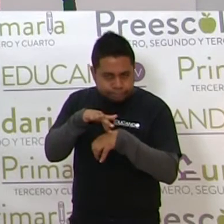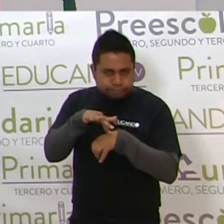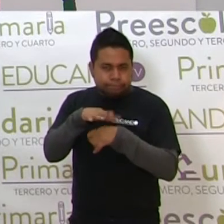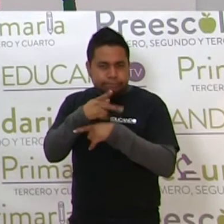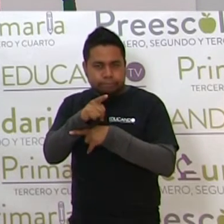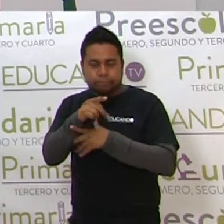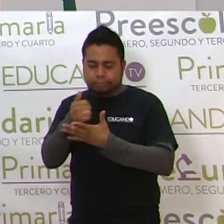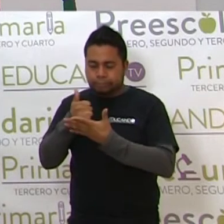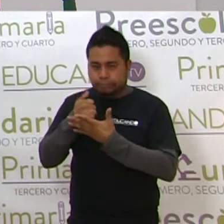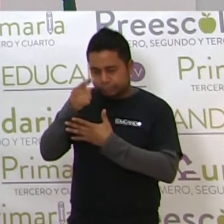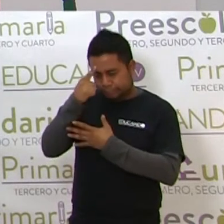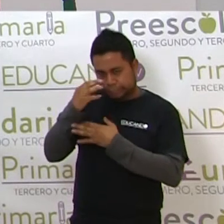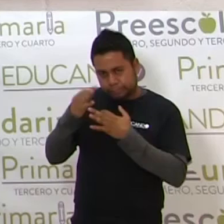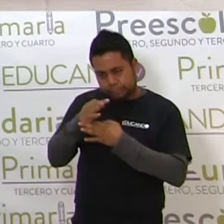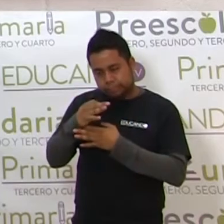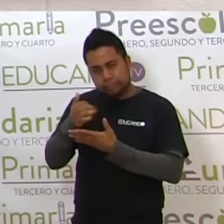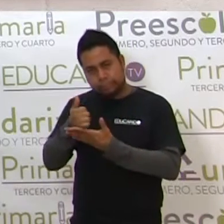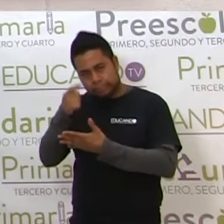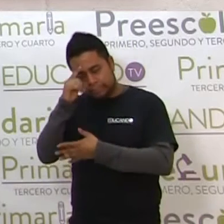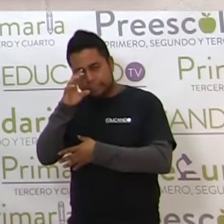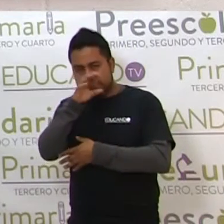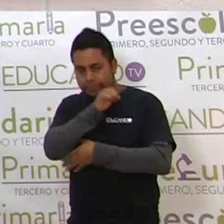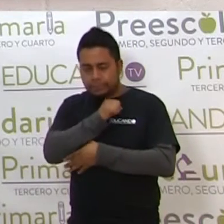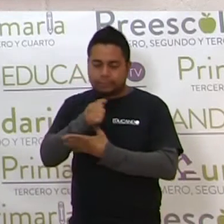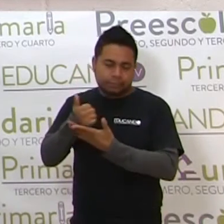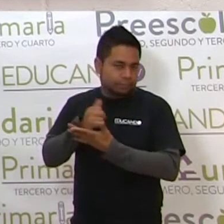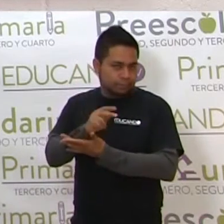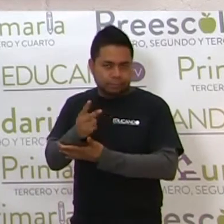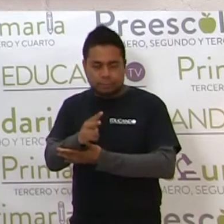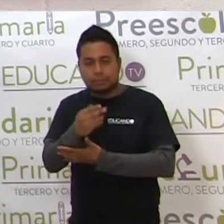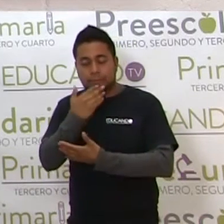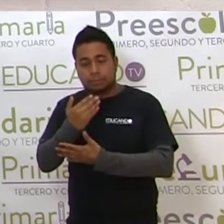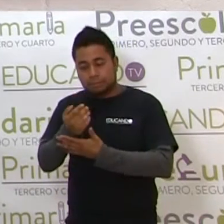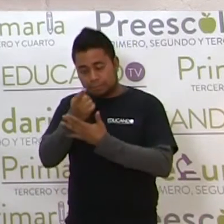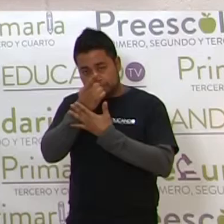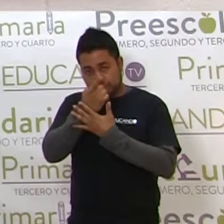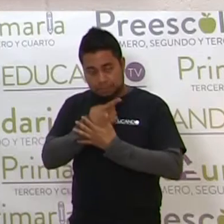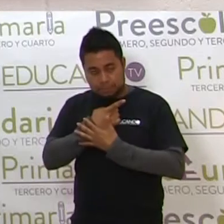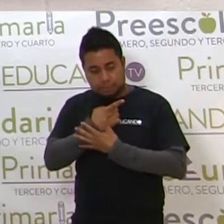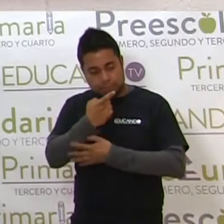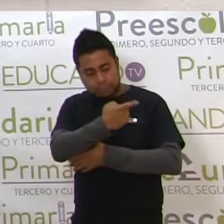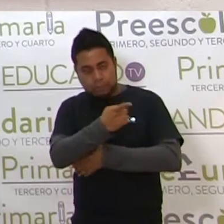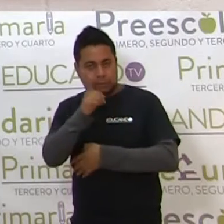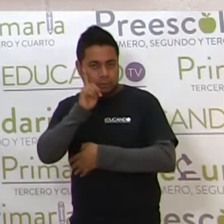y ayuda para el calor muy bien Ahora dime esta mujer